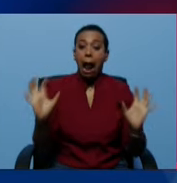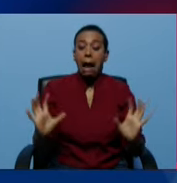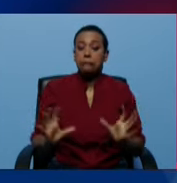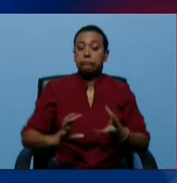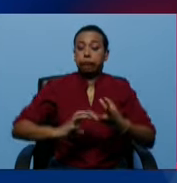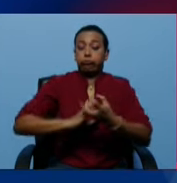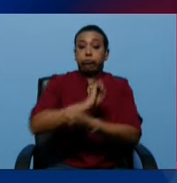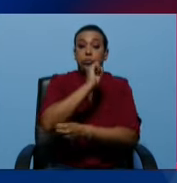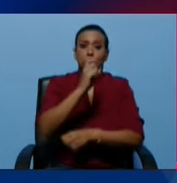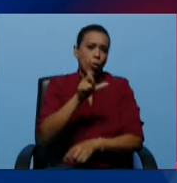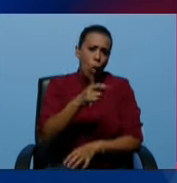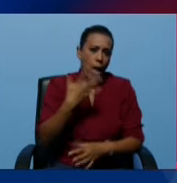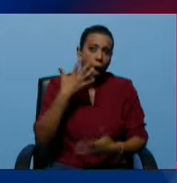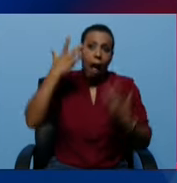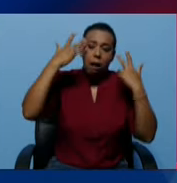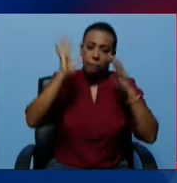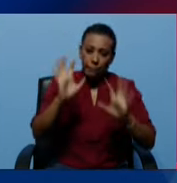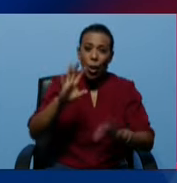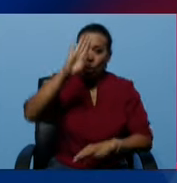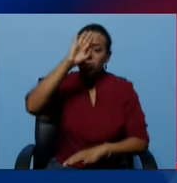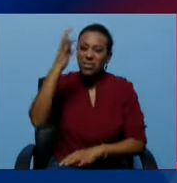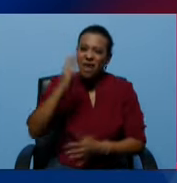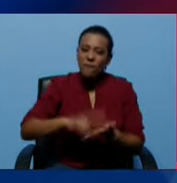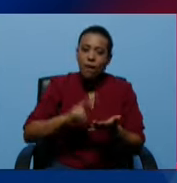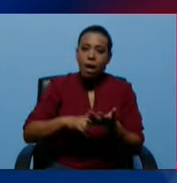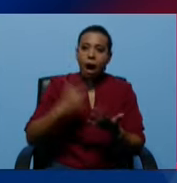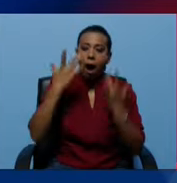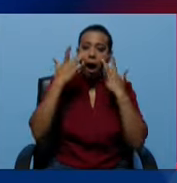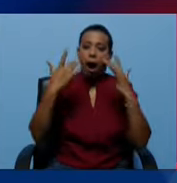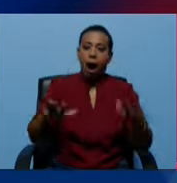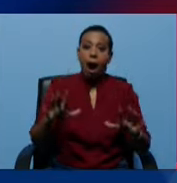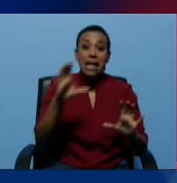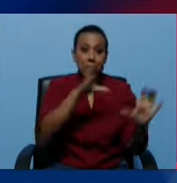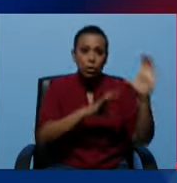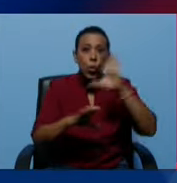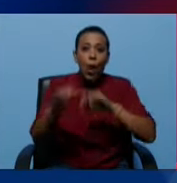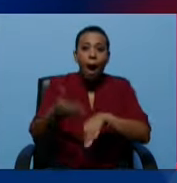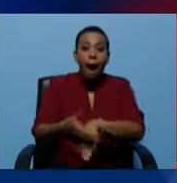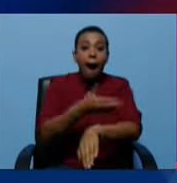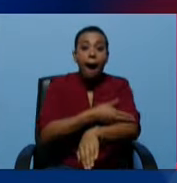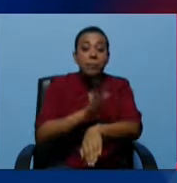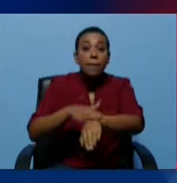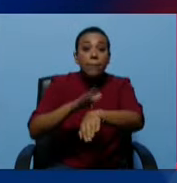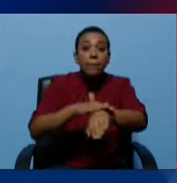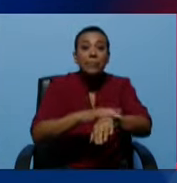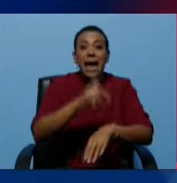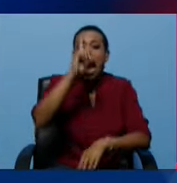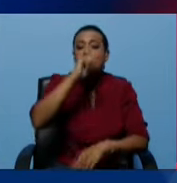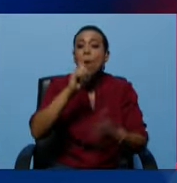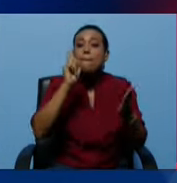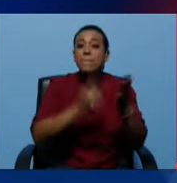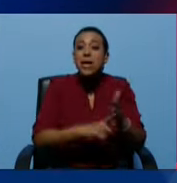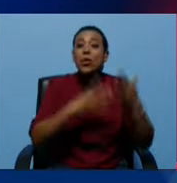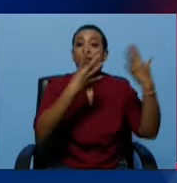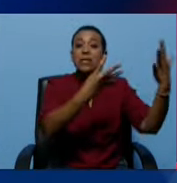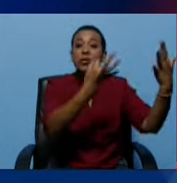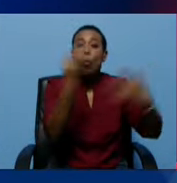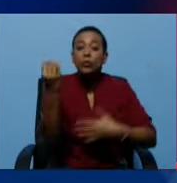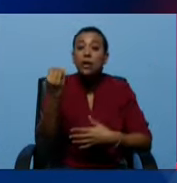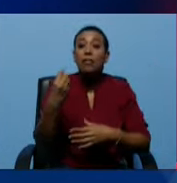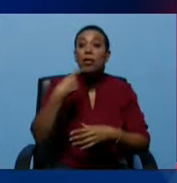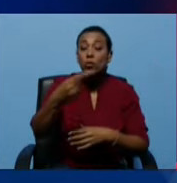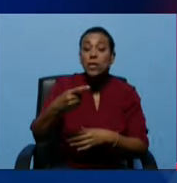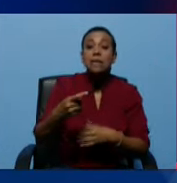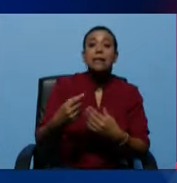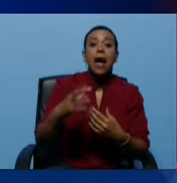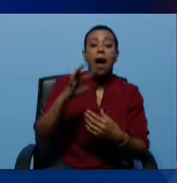catastrofista, pero de verdad la ciencia lo señaló desde los años 80. Fidel Castro lo